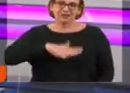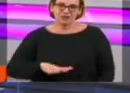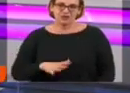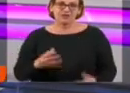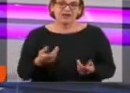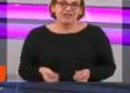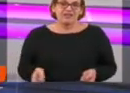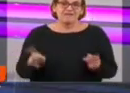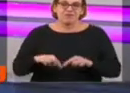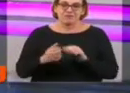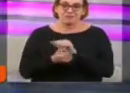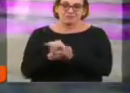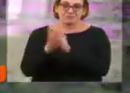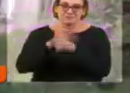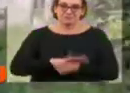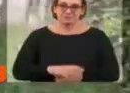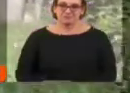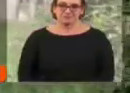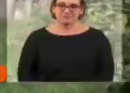de coronavirus.